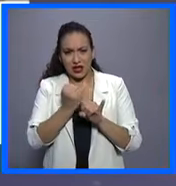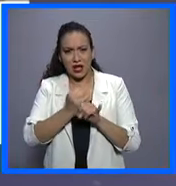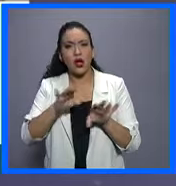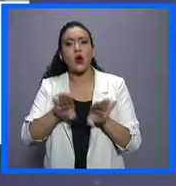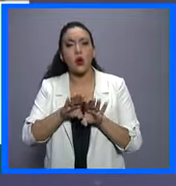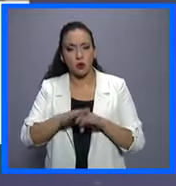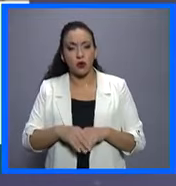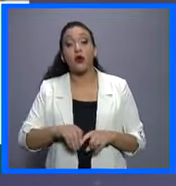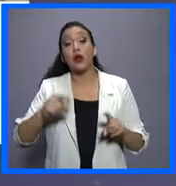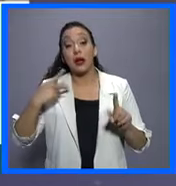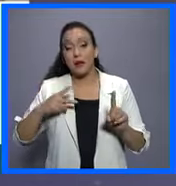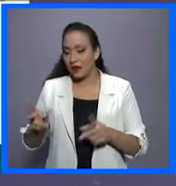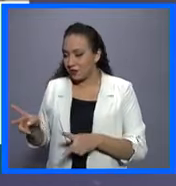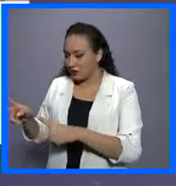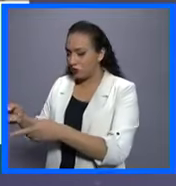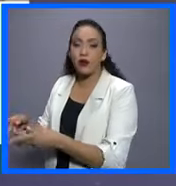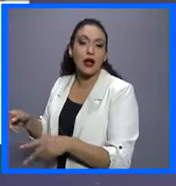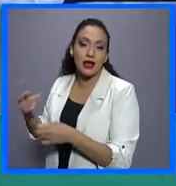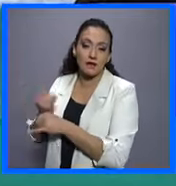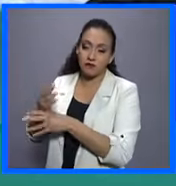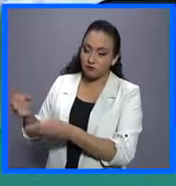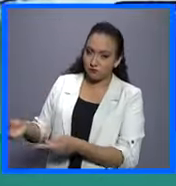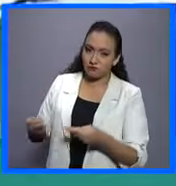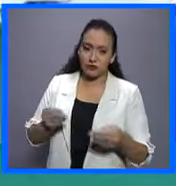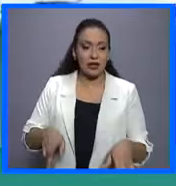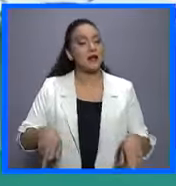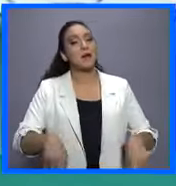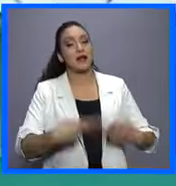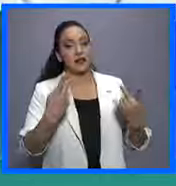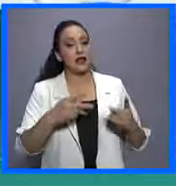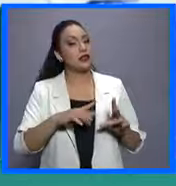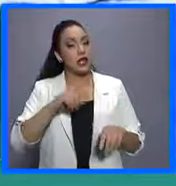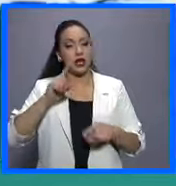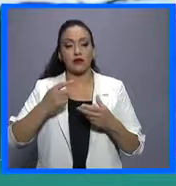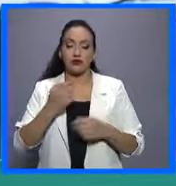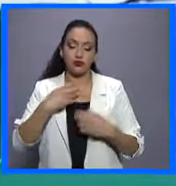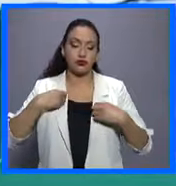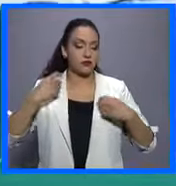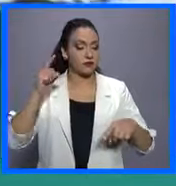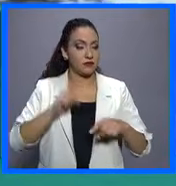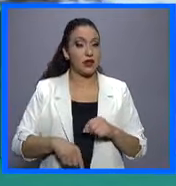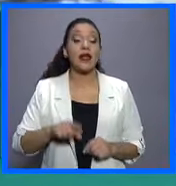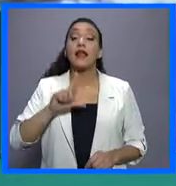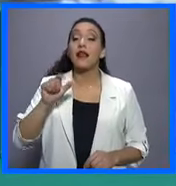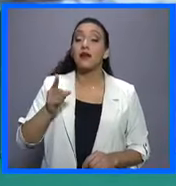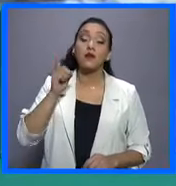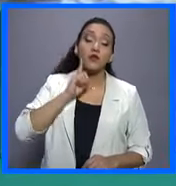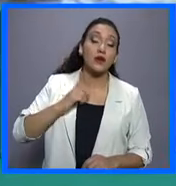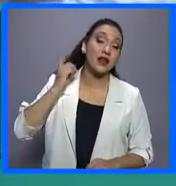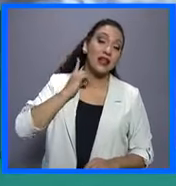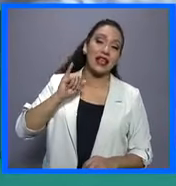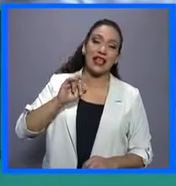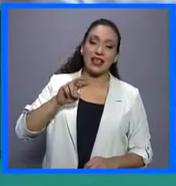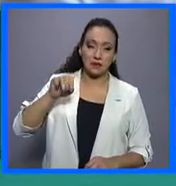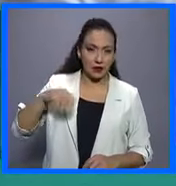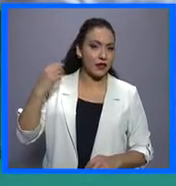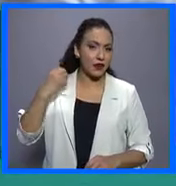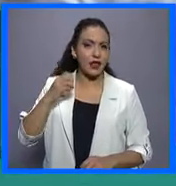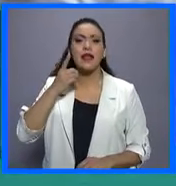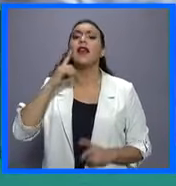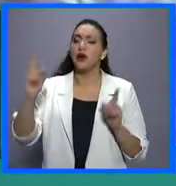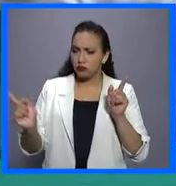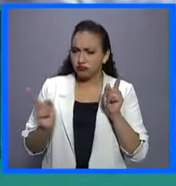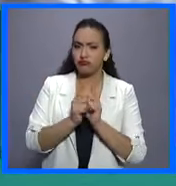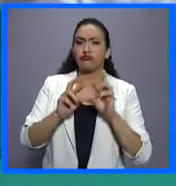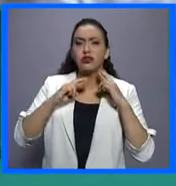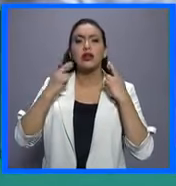un vendedor tercero ya fueron retirados. La diputada local de Oaxaca, Irma Pineda Santiago, indicó que sostuvo reuniones